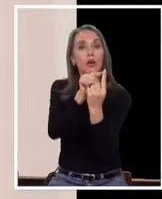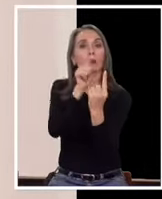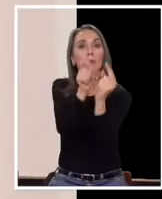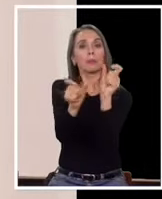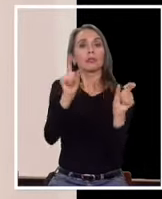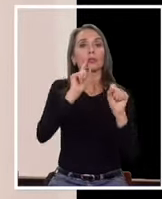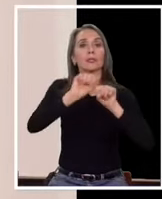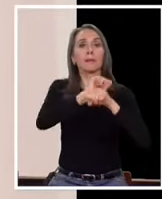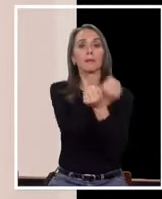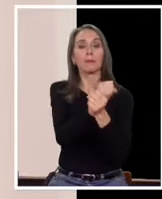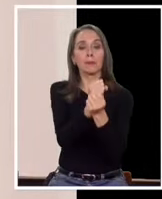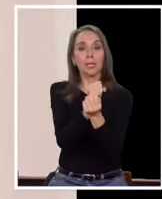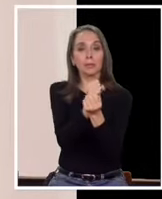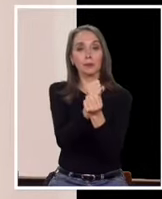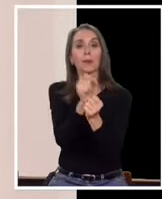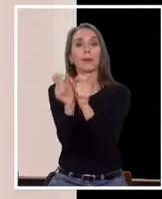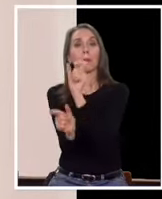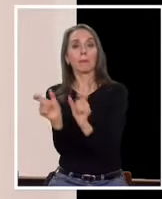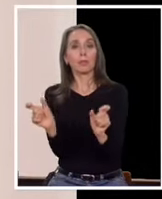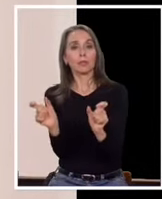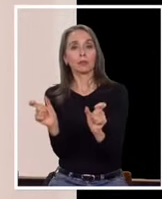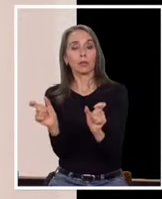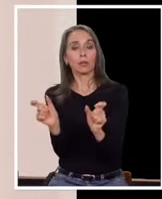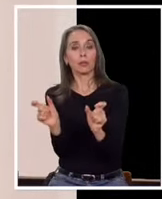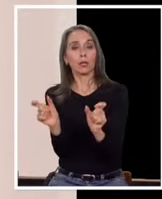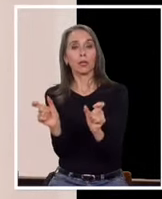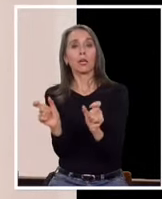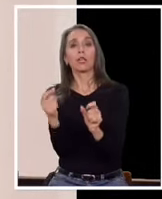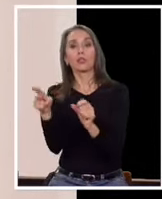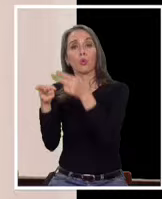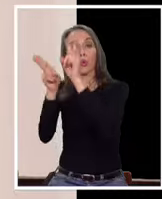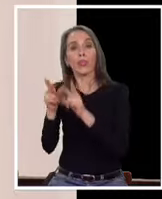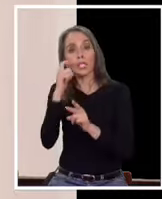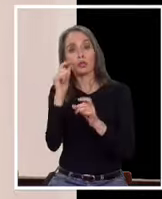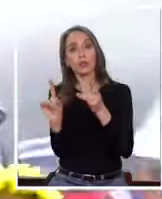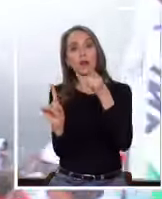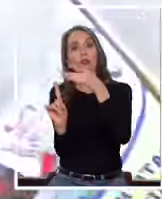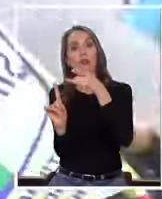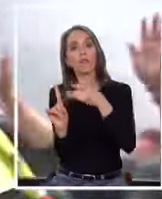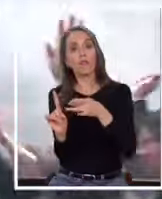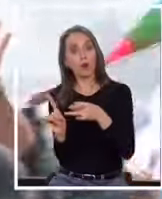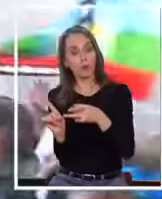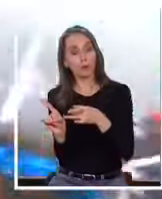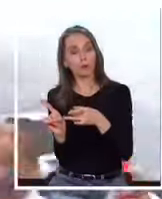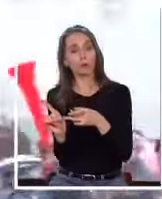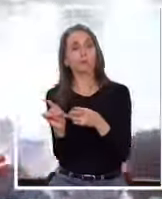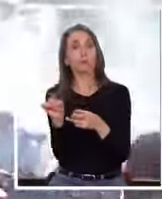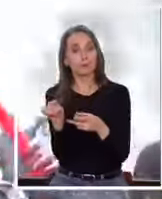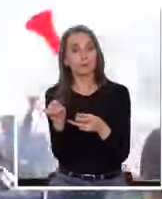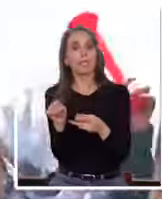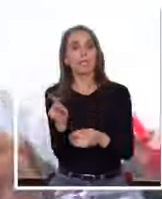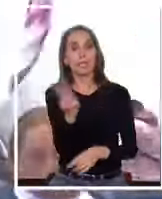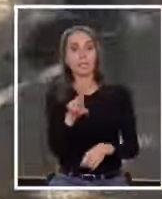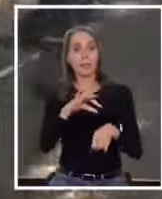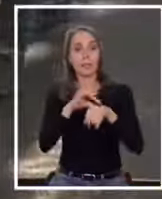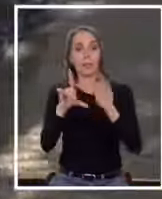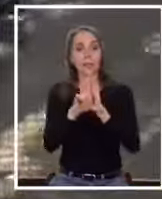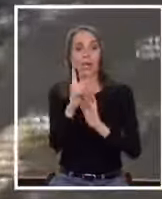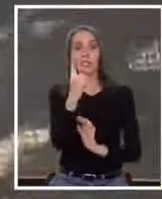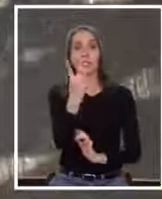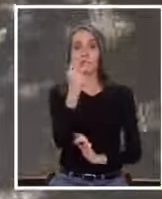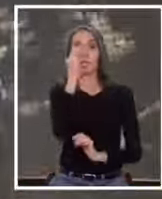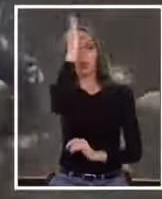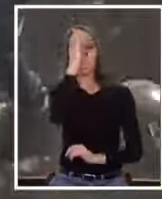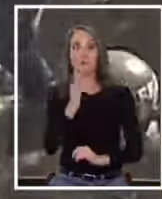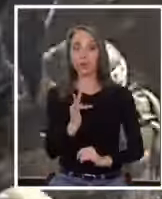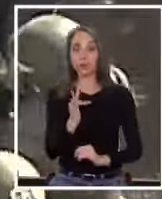privadas de libertad y de personas que también han sido sujetos de violaciones de los derechos humanos. Un trabajo en el que se concentrarán 130